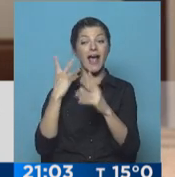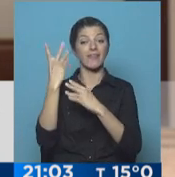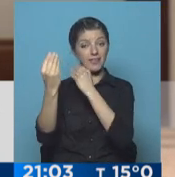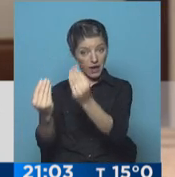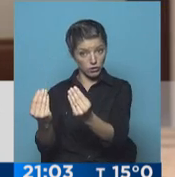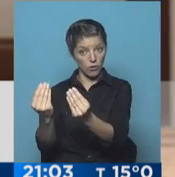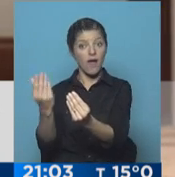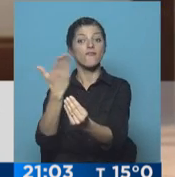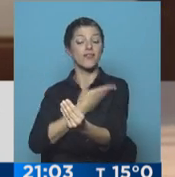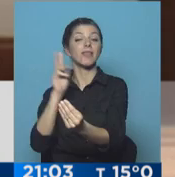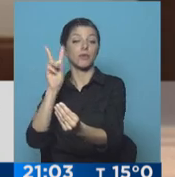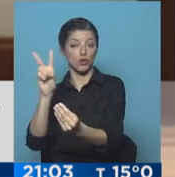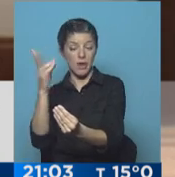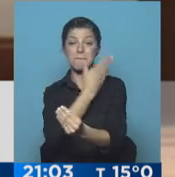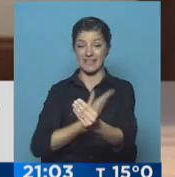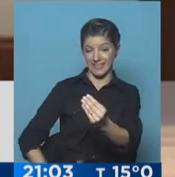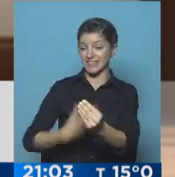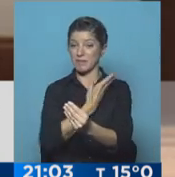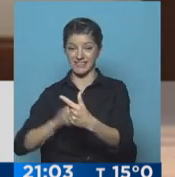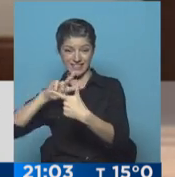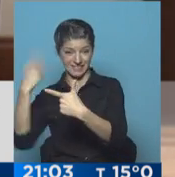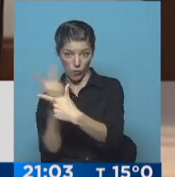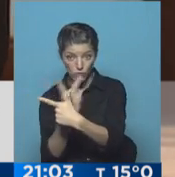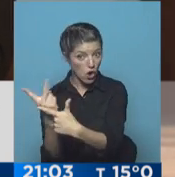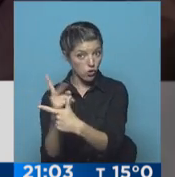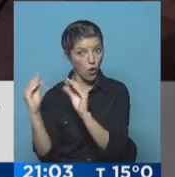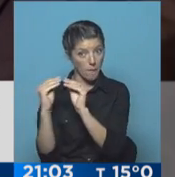como candidato a presidente y vicepresidente de la República